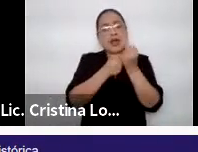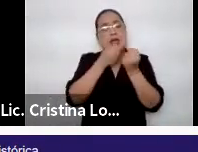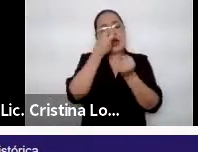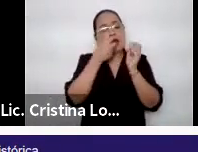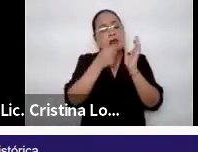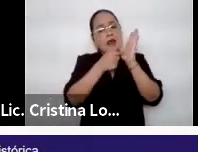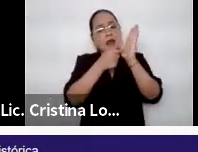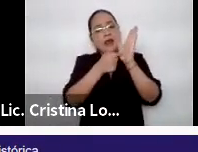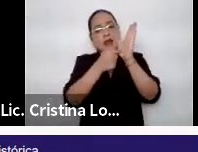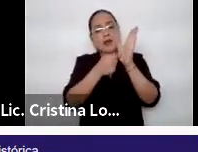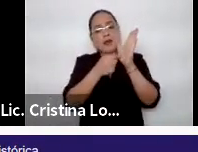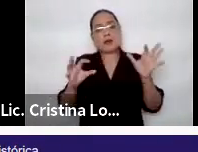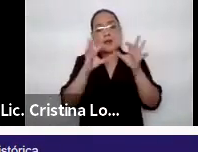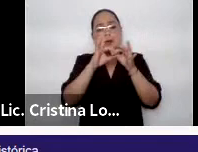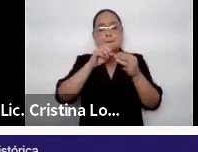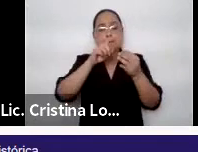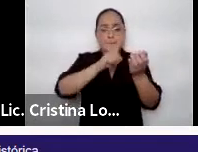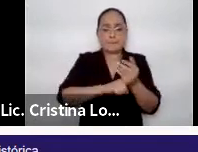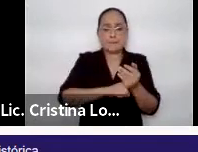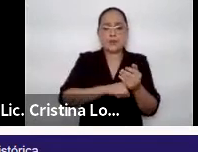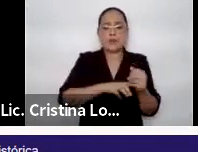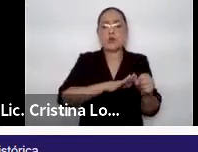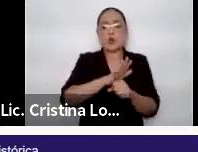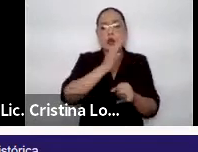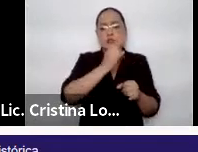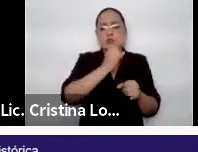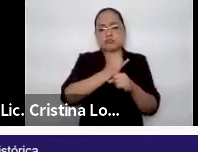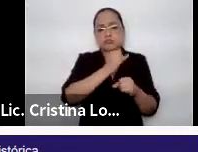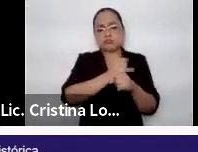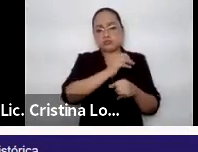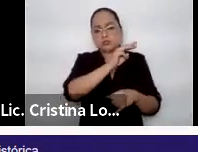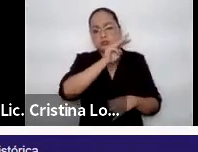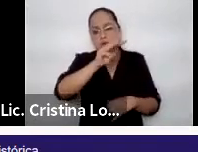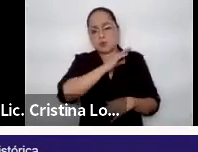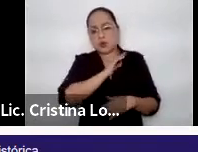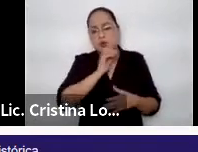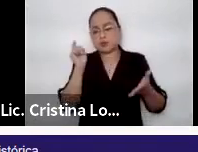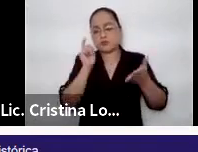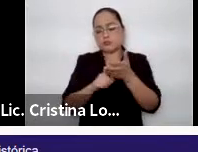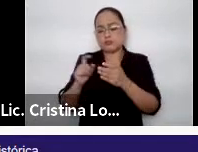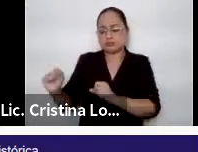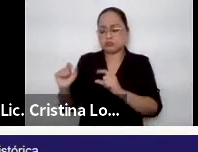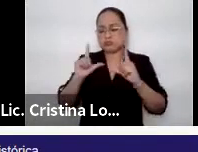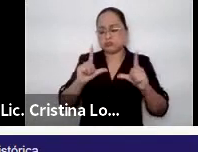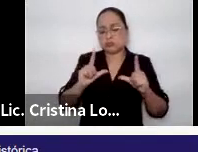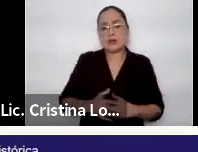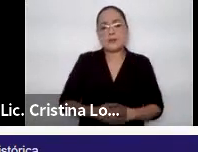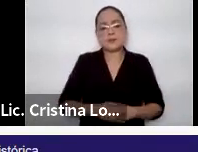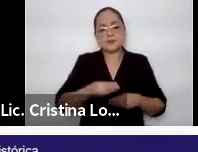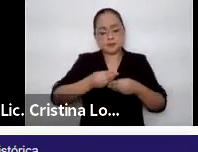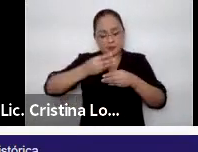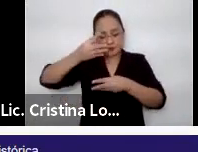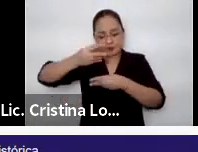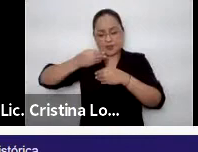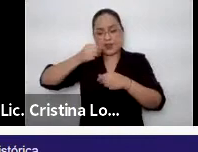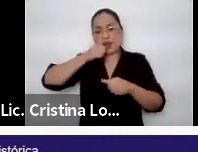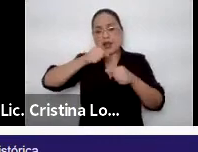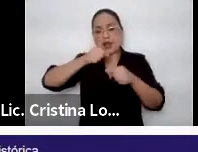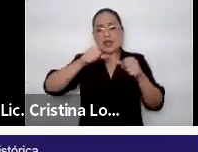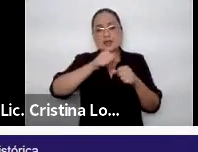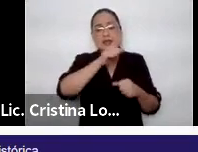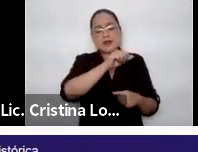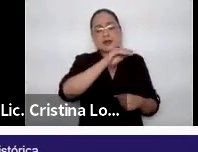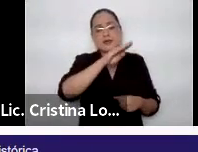inmediata y la página donde la podemos consultar. Entonces, aquí en todos estos índices, obviamente en orden